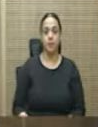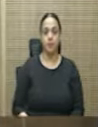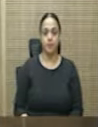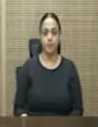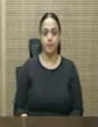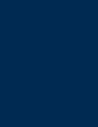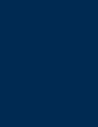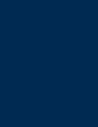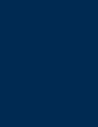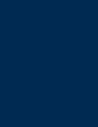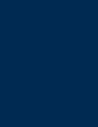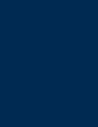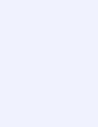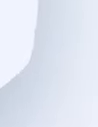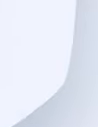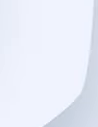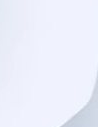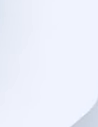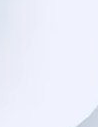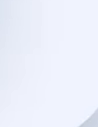muchas gracias diputado